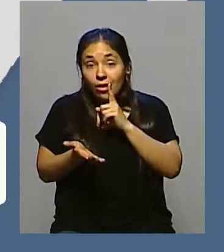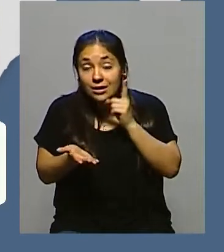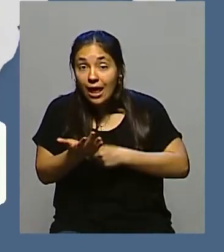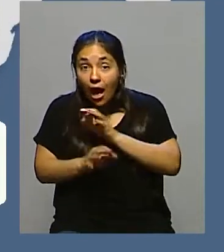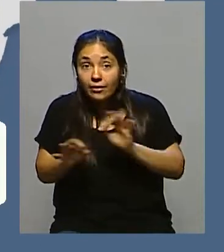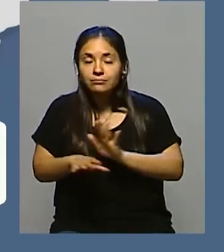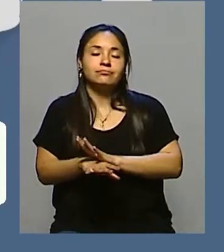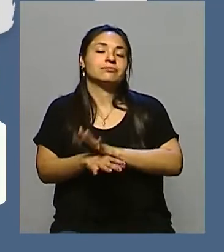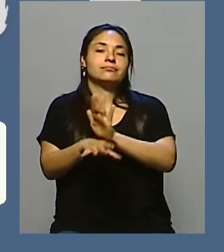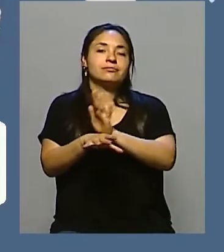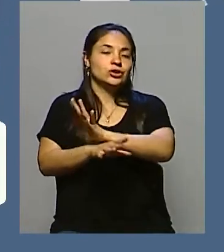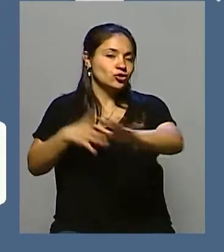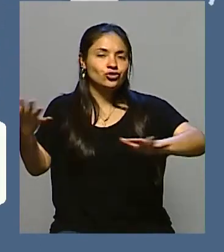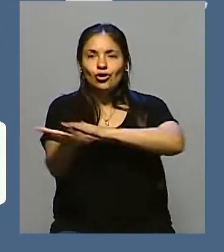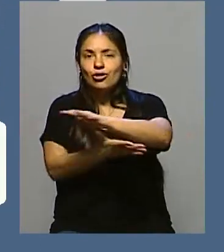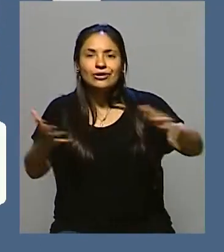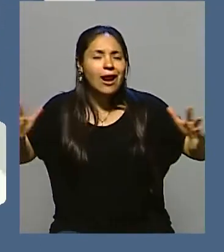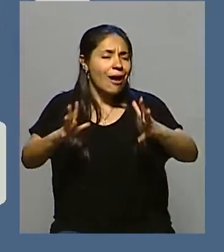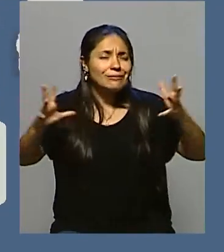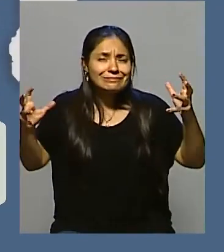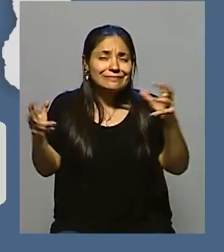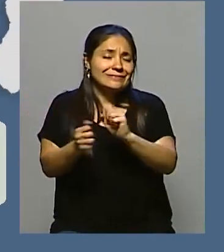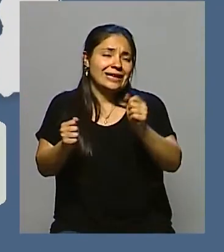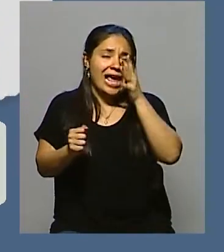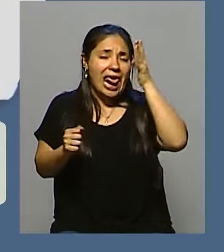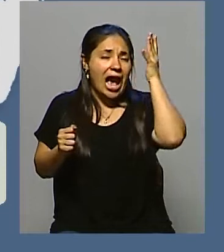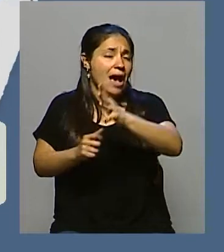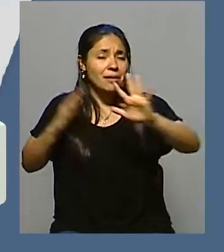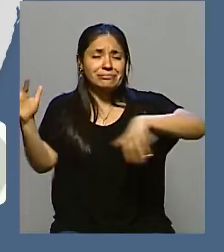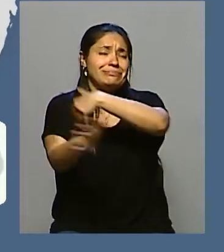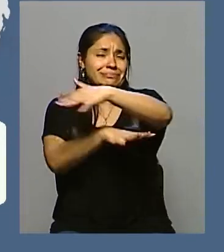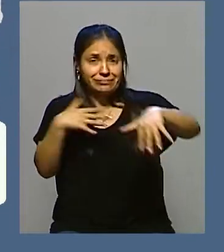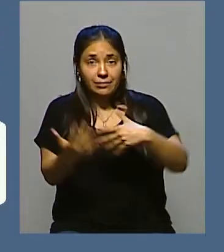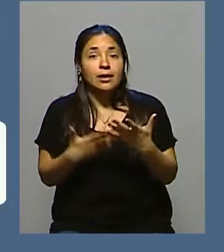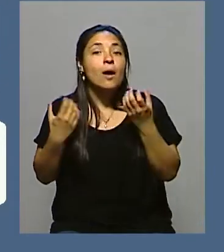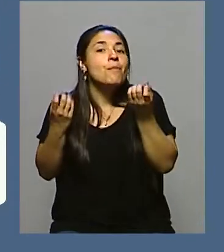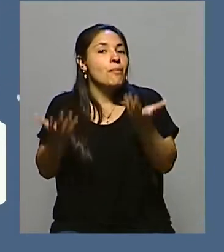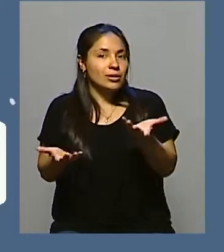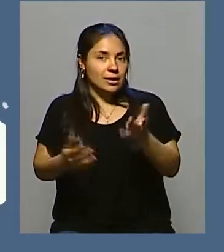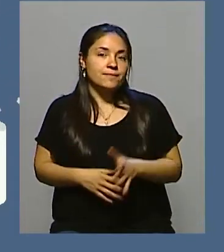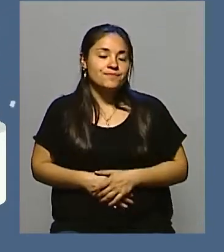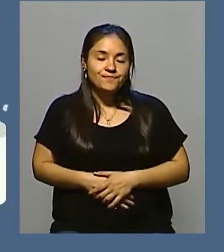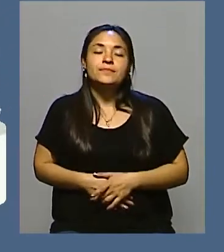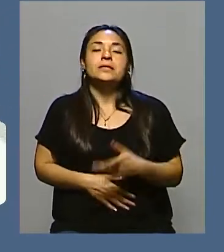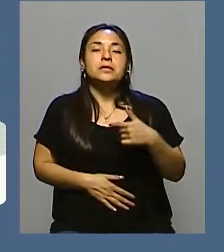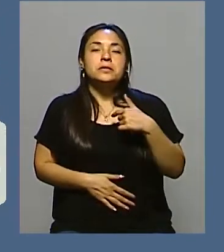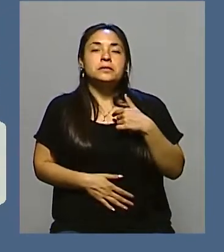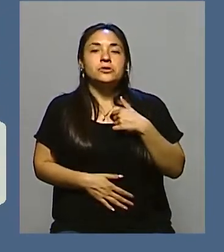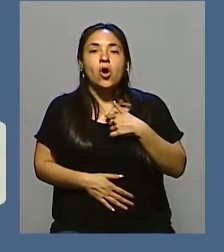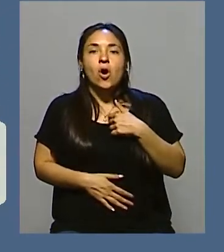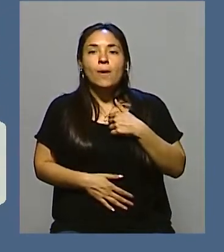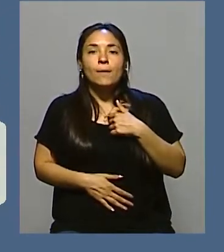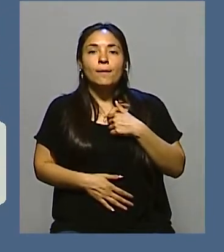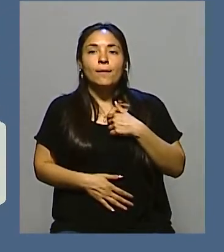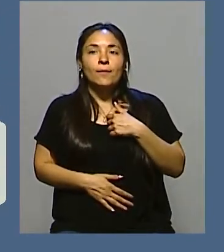muy grave, simplemente porque yo lo pude, digamos así, ver,